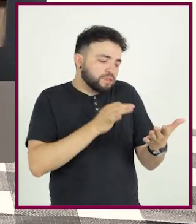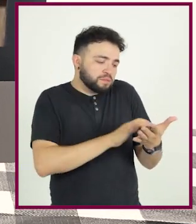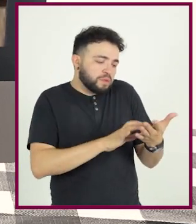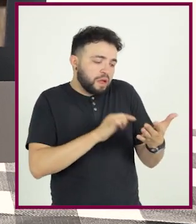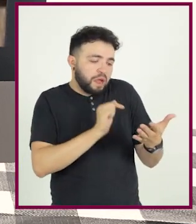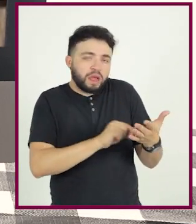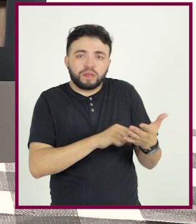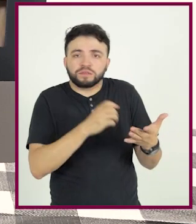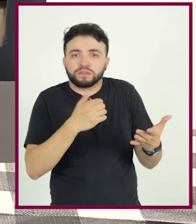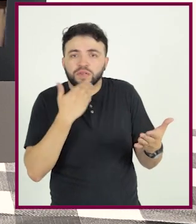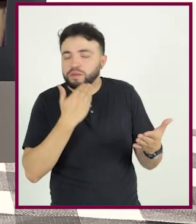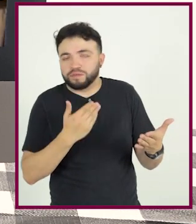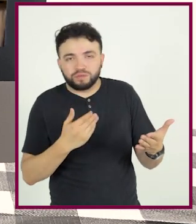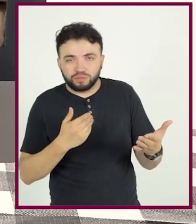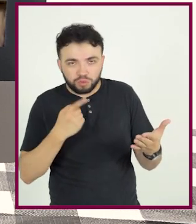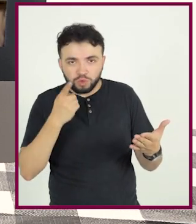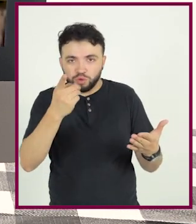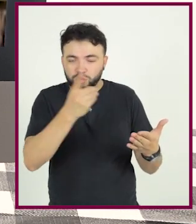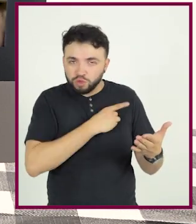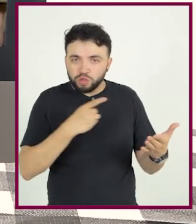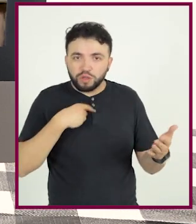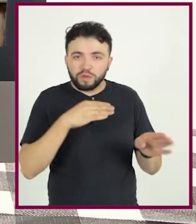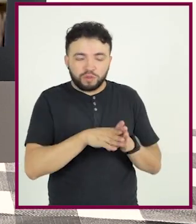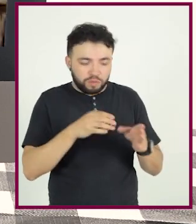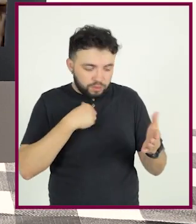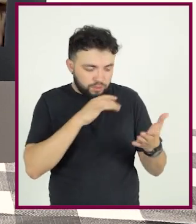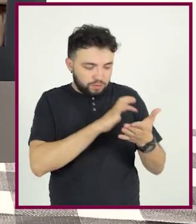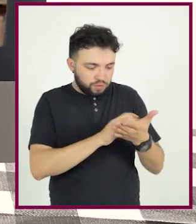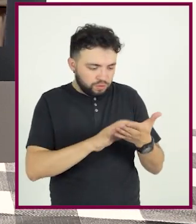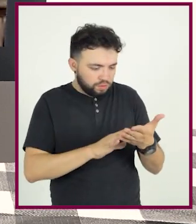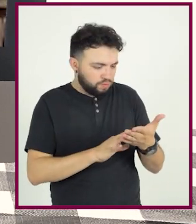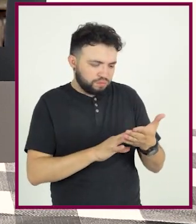está escrito es correcto, sino que ustedes tienen la